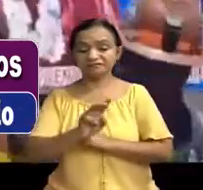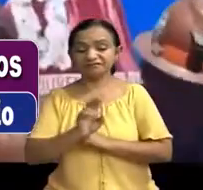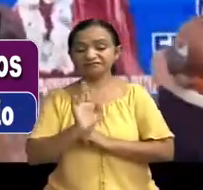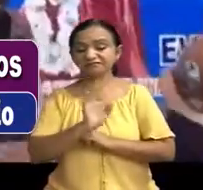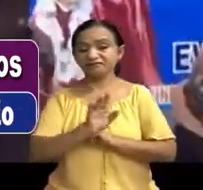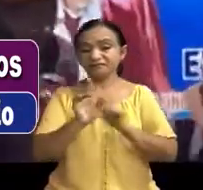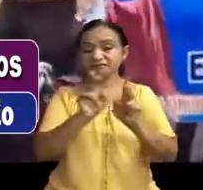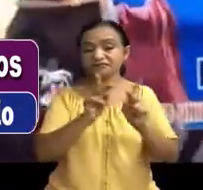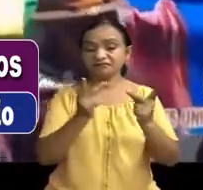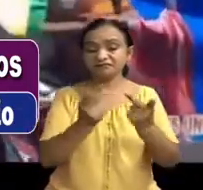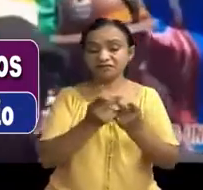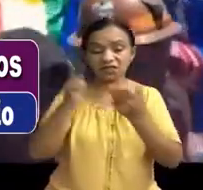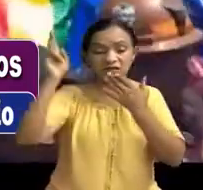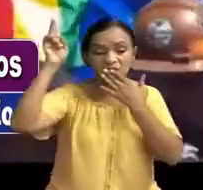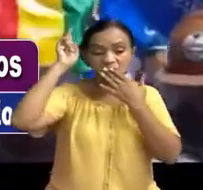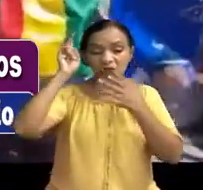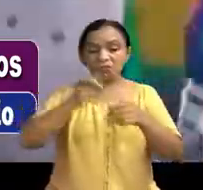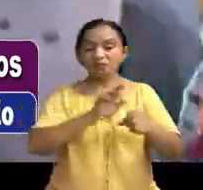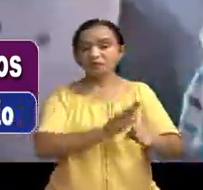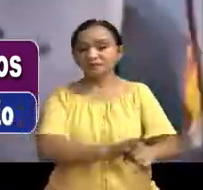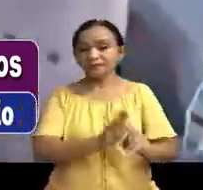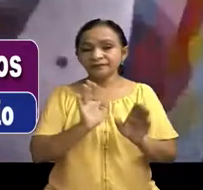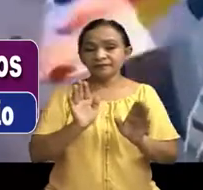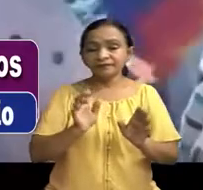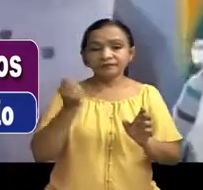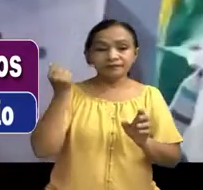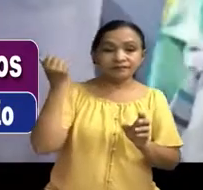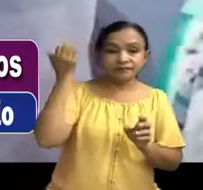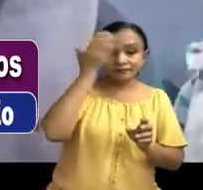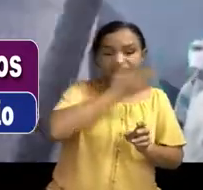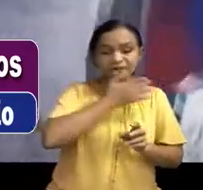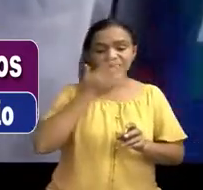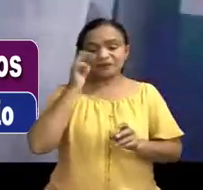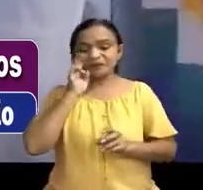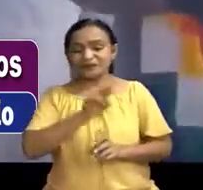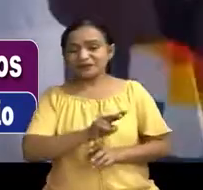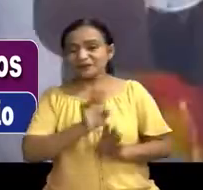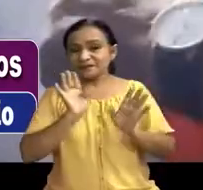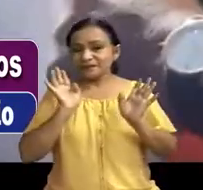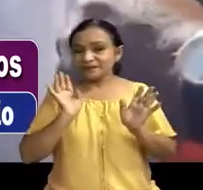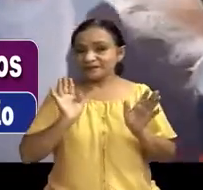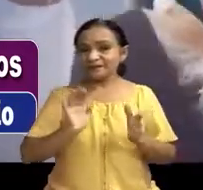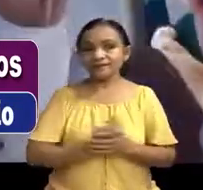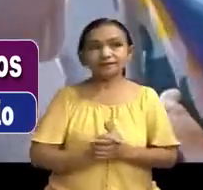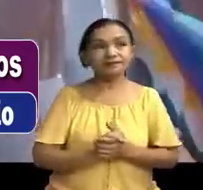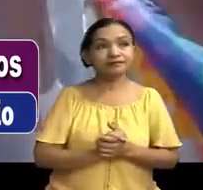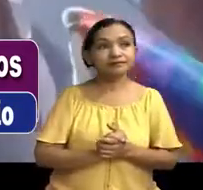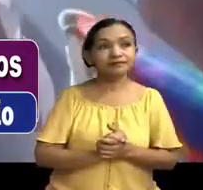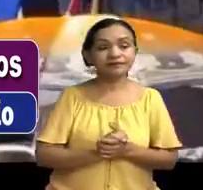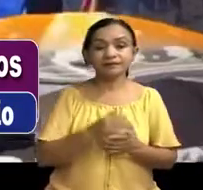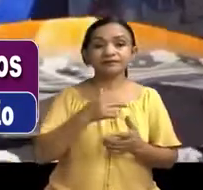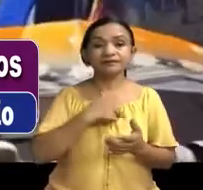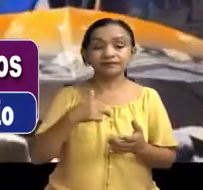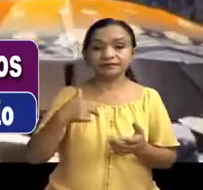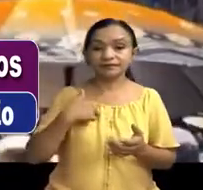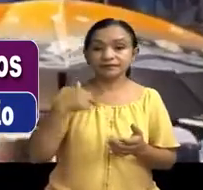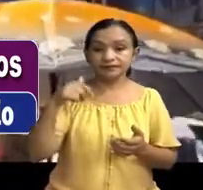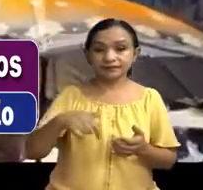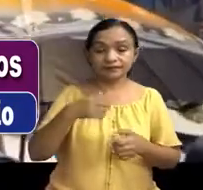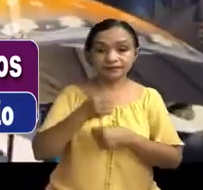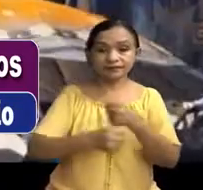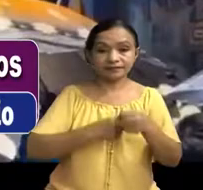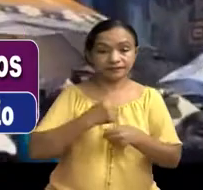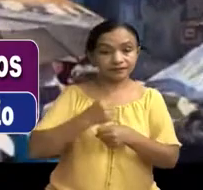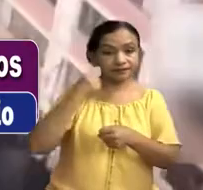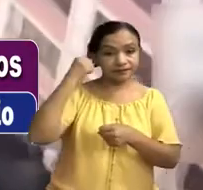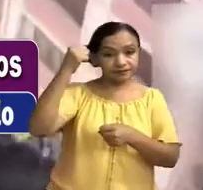desprecio a los indígenas, que ven con desprecio a los afrodescendientes. Entonces, lo que pasa en esta década ganada